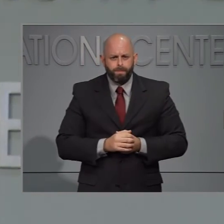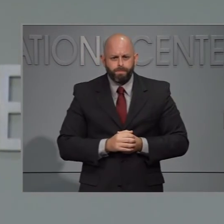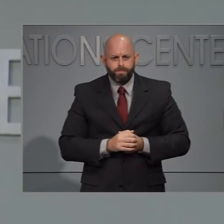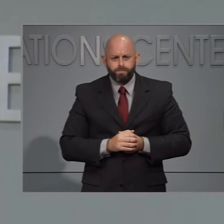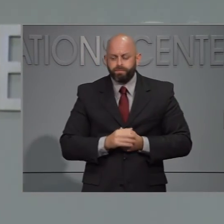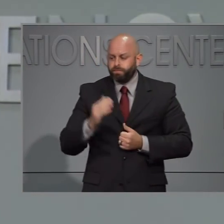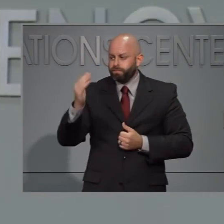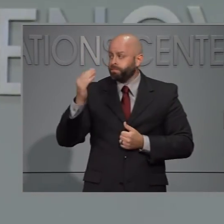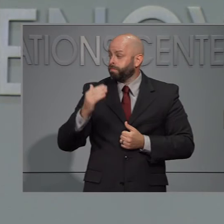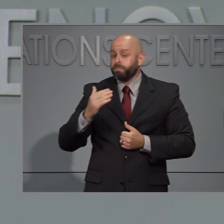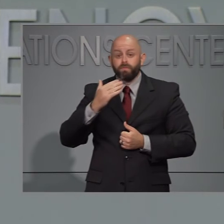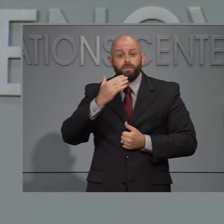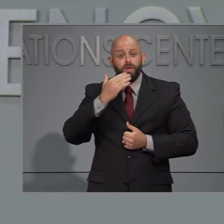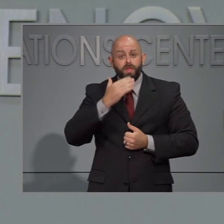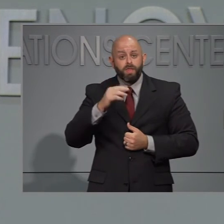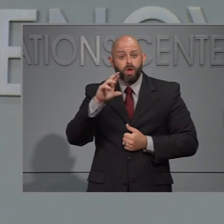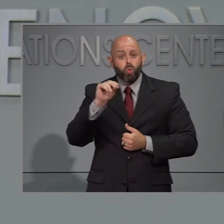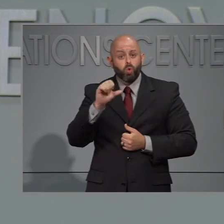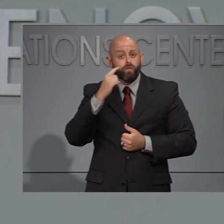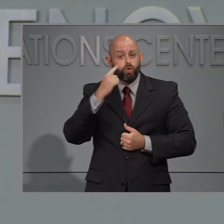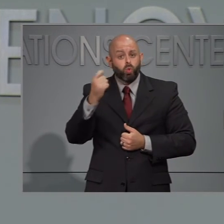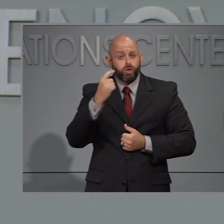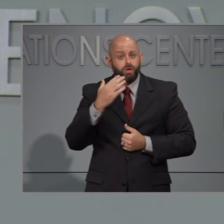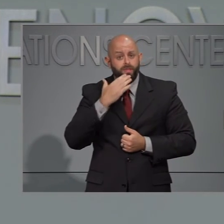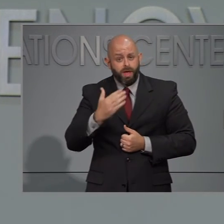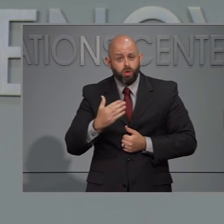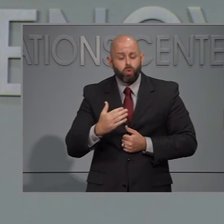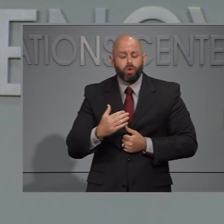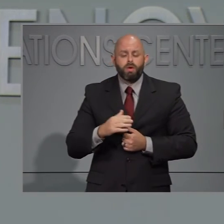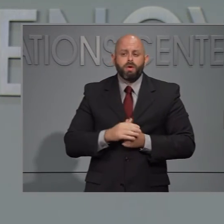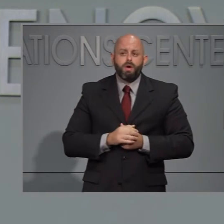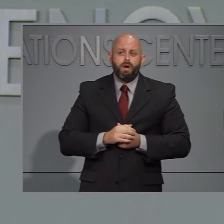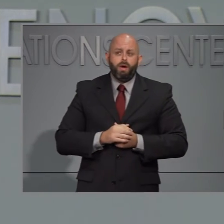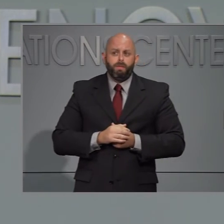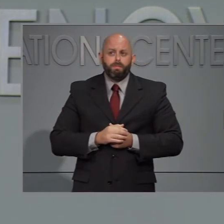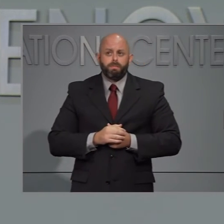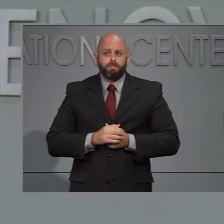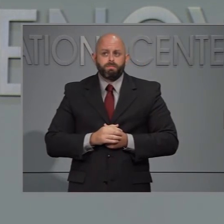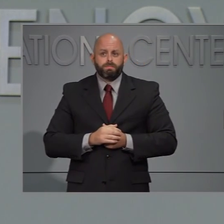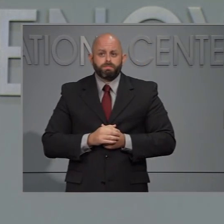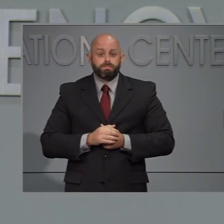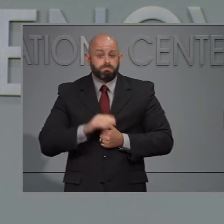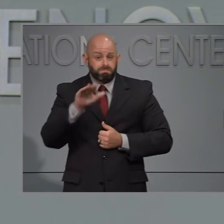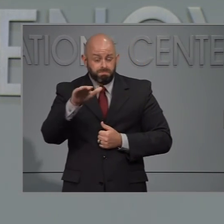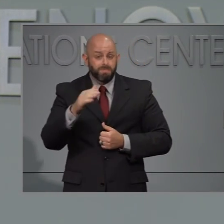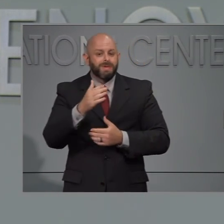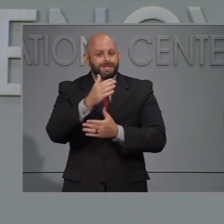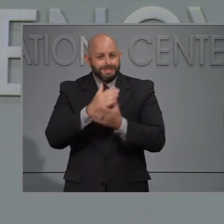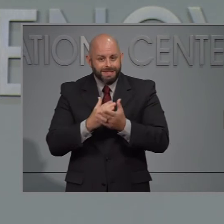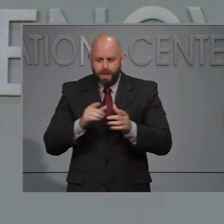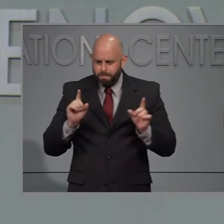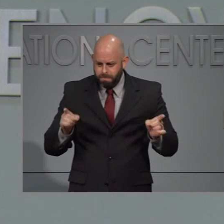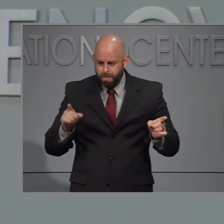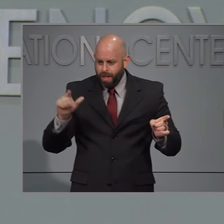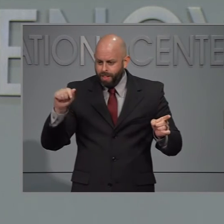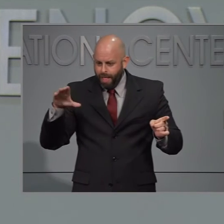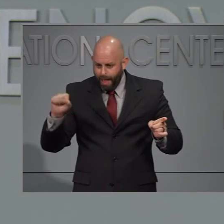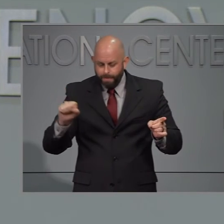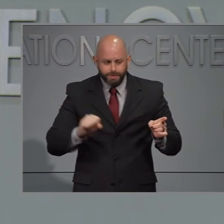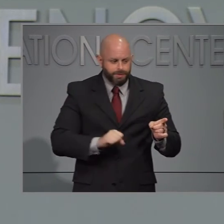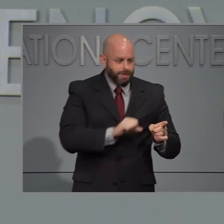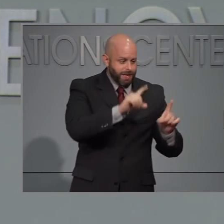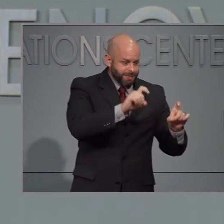pregunta. Mucho tiene que ver con relaciones preexistentes que algunas entidades de salud ya tienen, son los que hacen